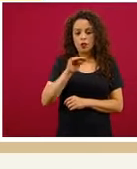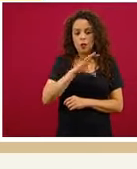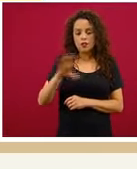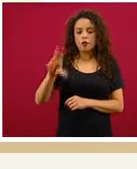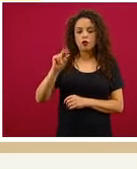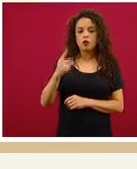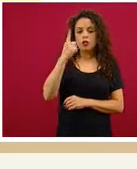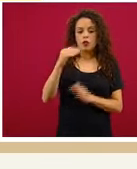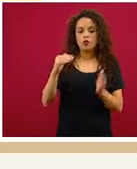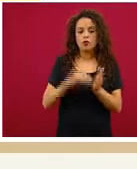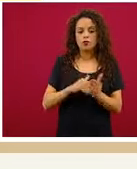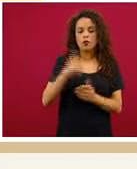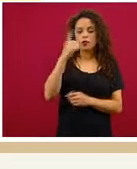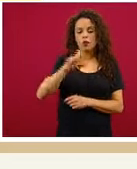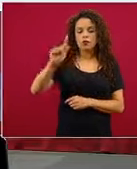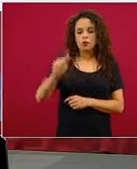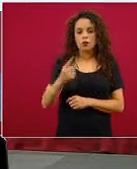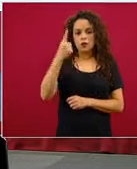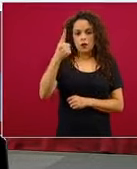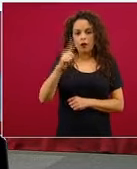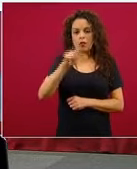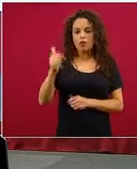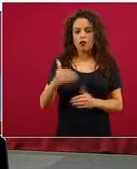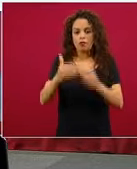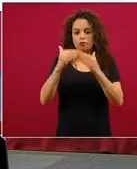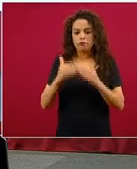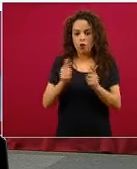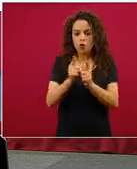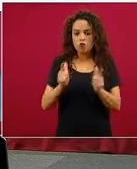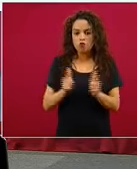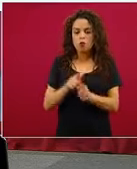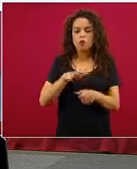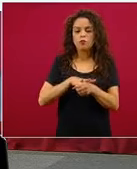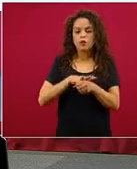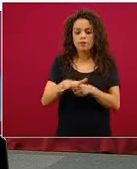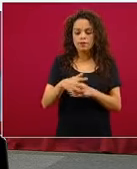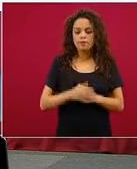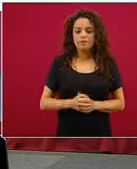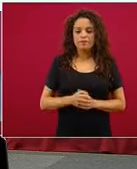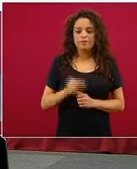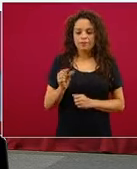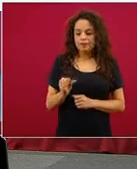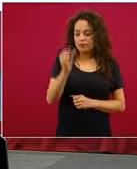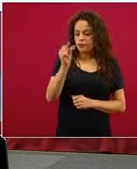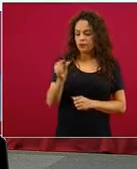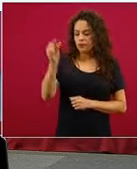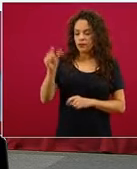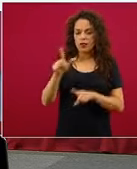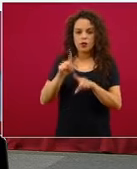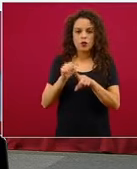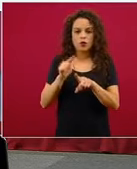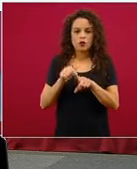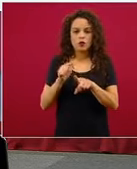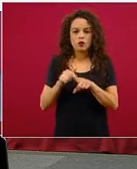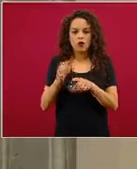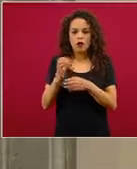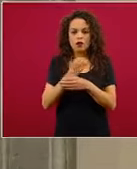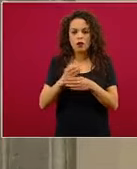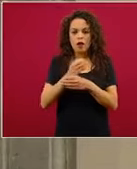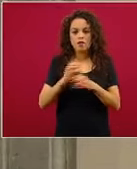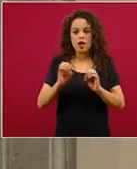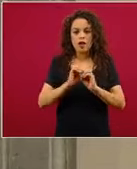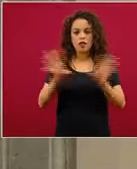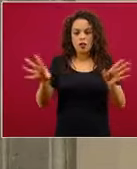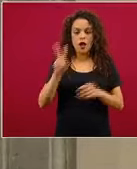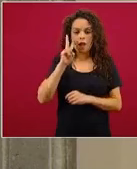981.171. El grupo que le sigue en cantidad es precisamente las barras de color café claro que